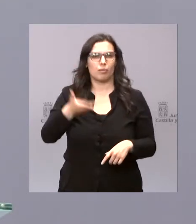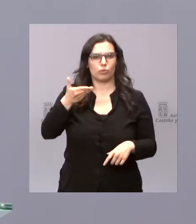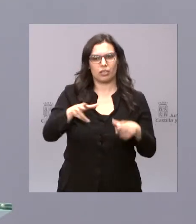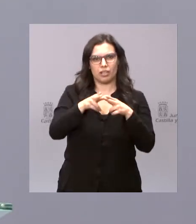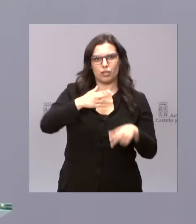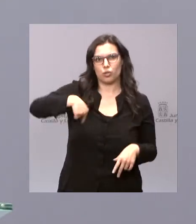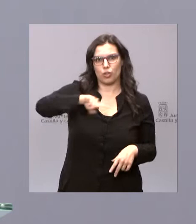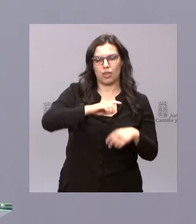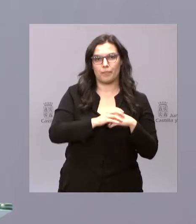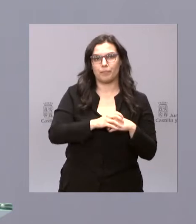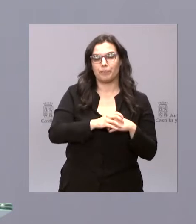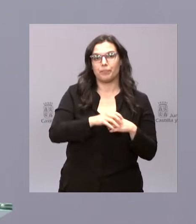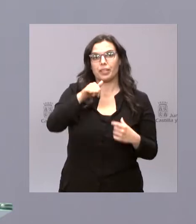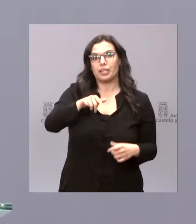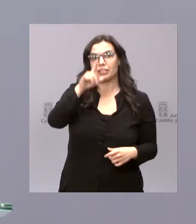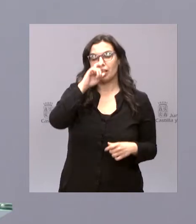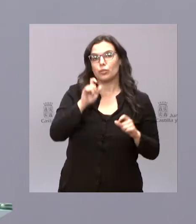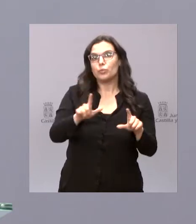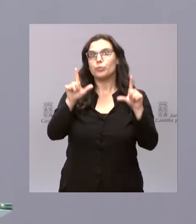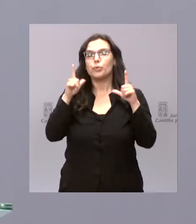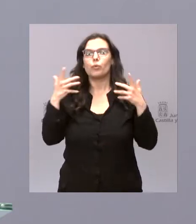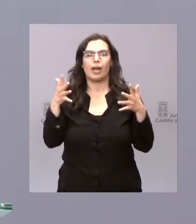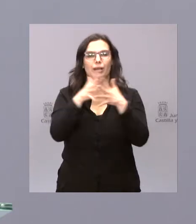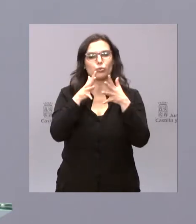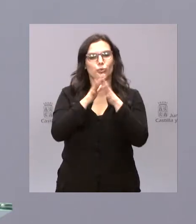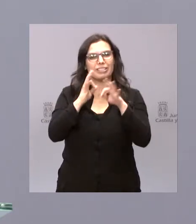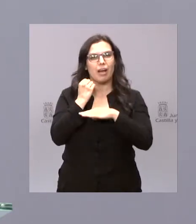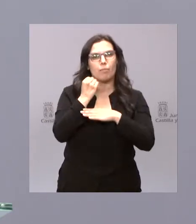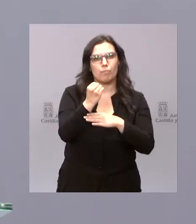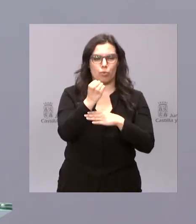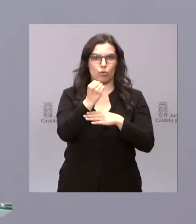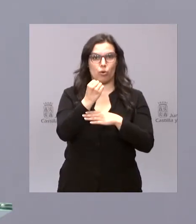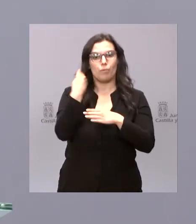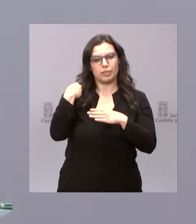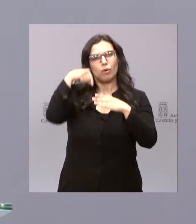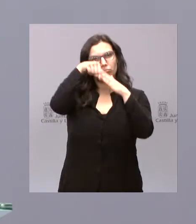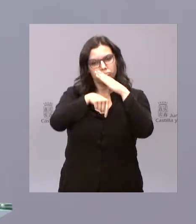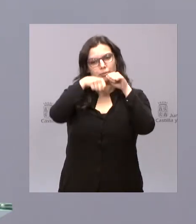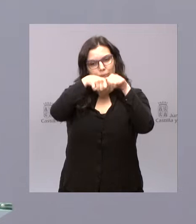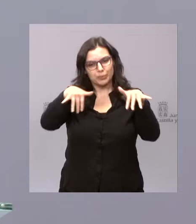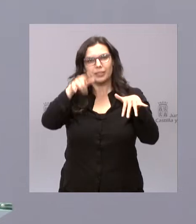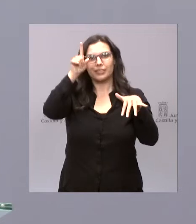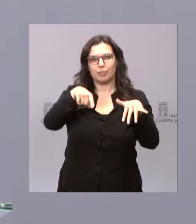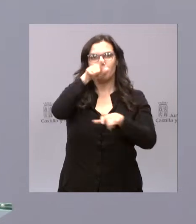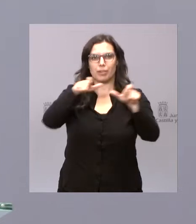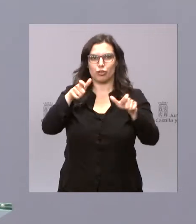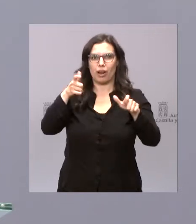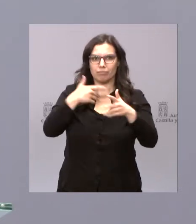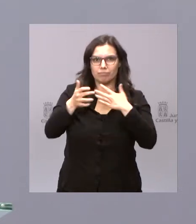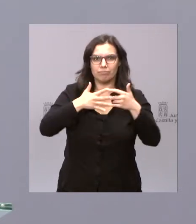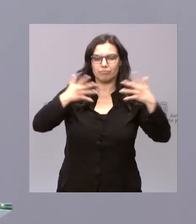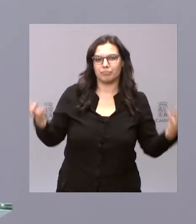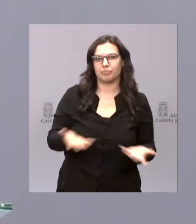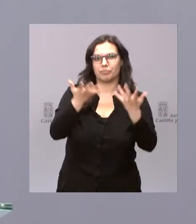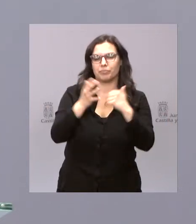En esta ocasión, el protagonismo será para las estructuras de apoyo, detrás de las cuales también estáis personas impulsándolas.